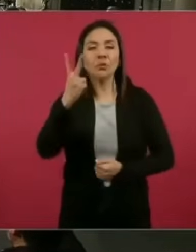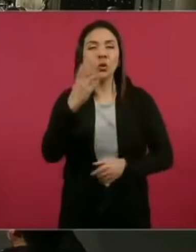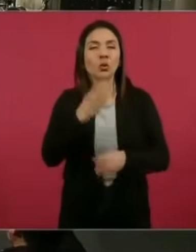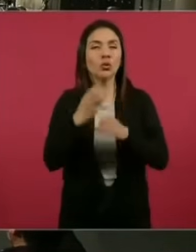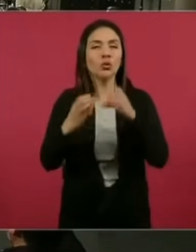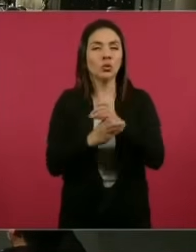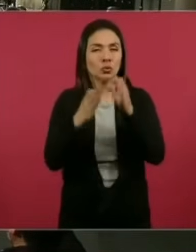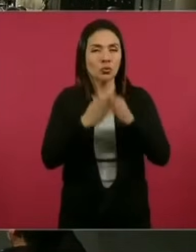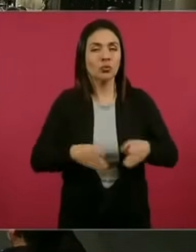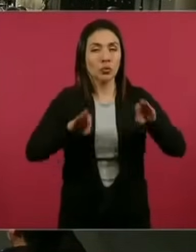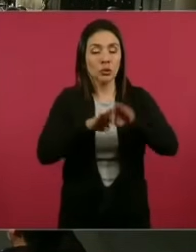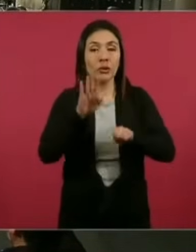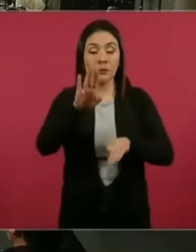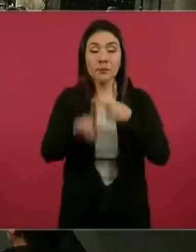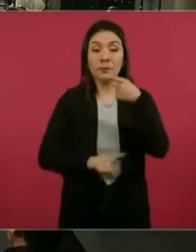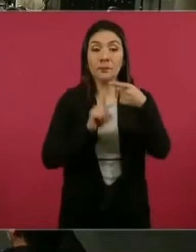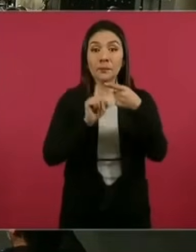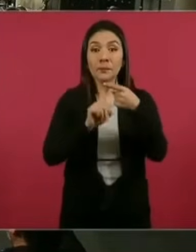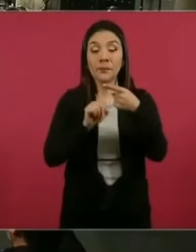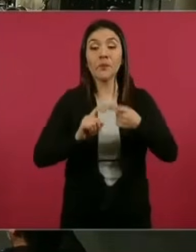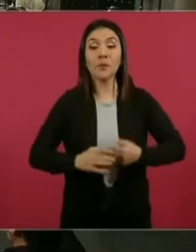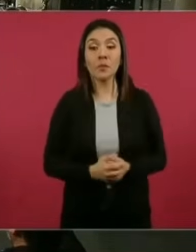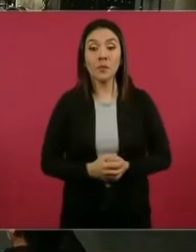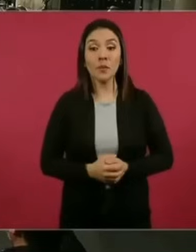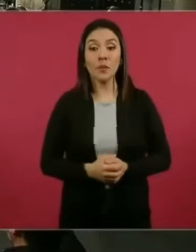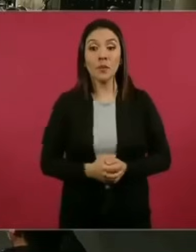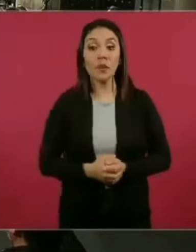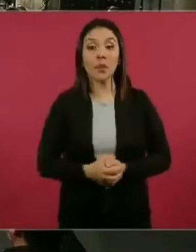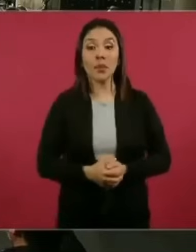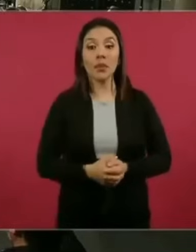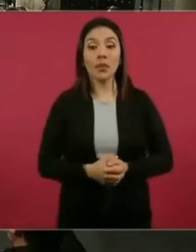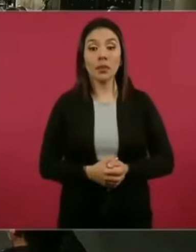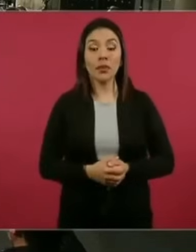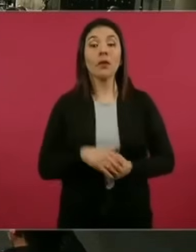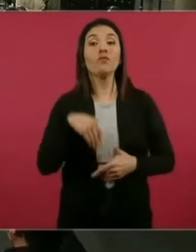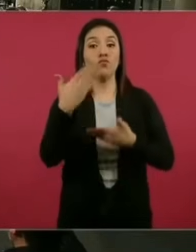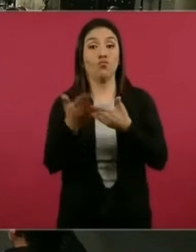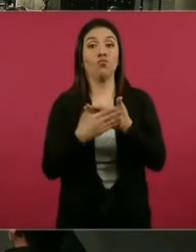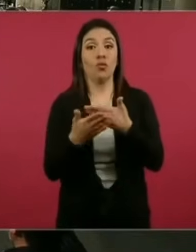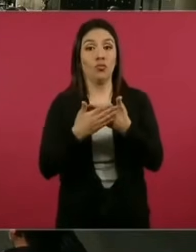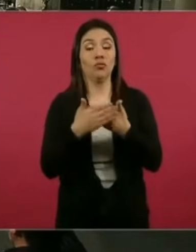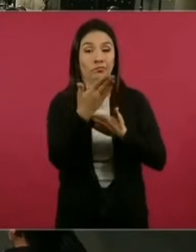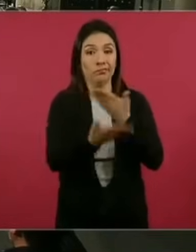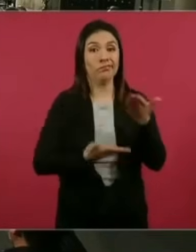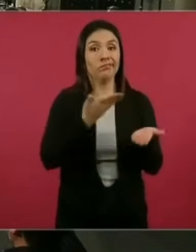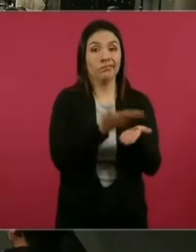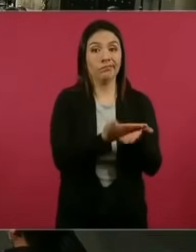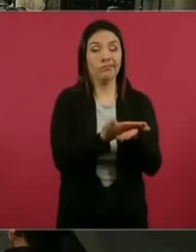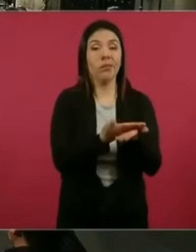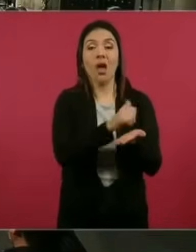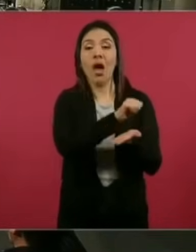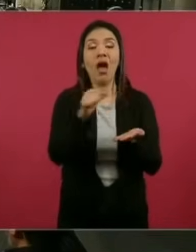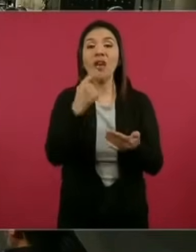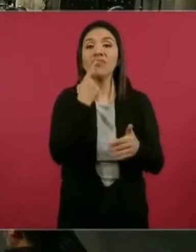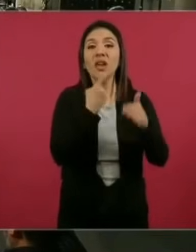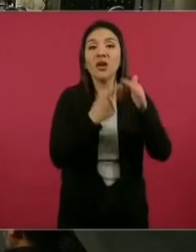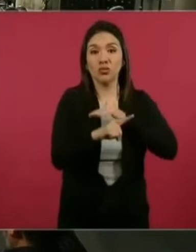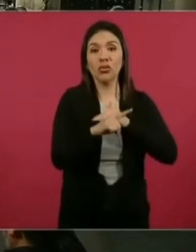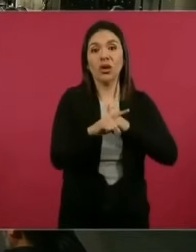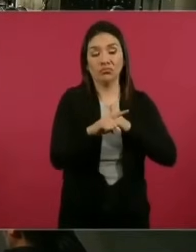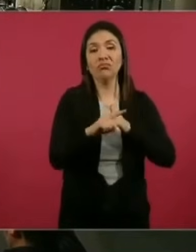elementos adicionales. El primero es que se presentarán las denuncias